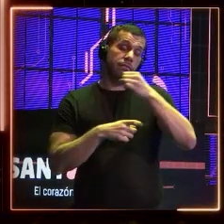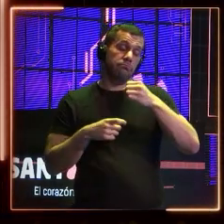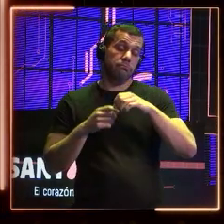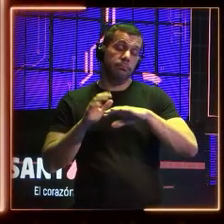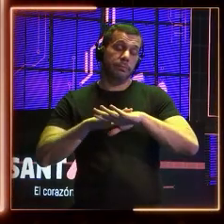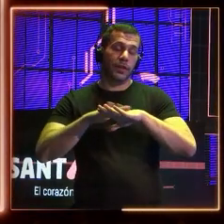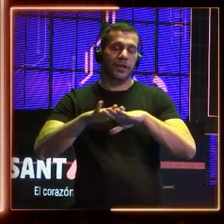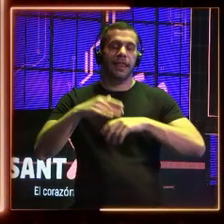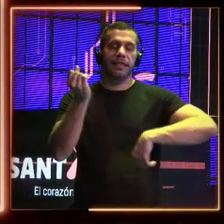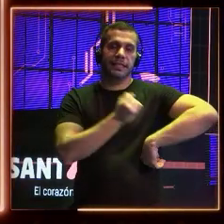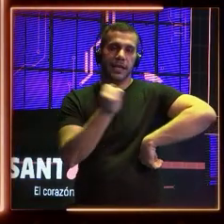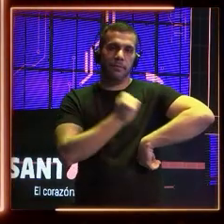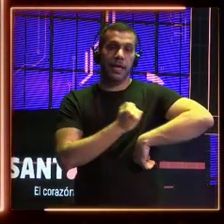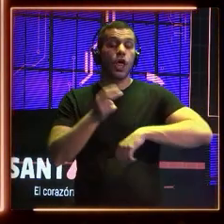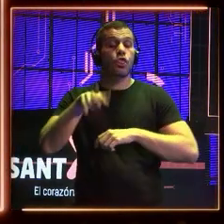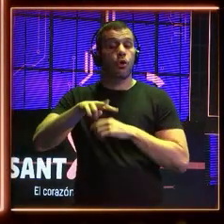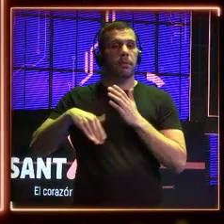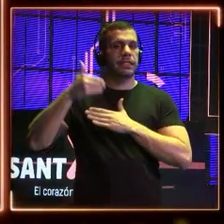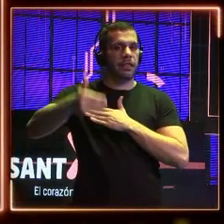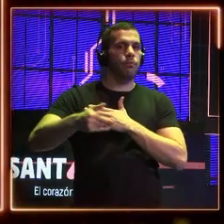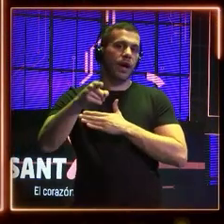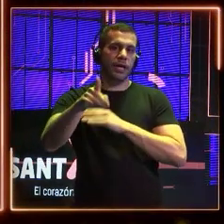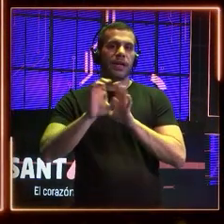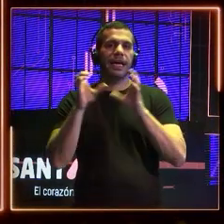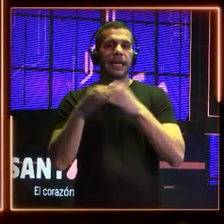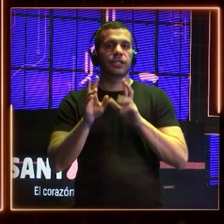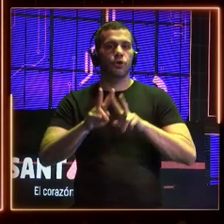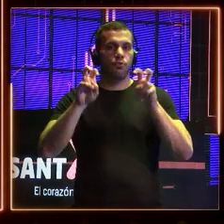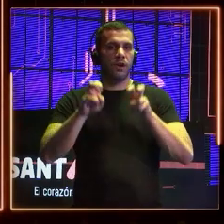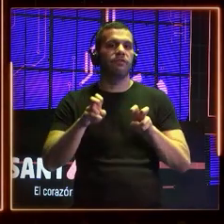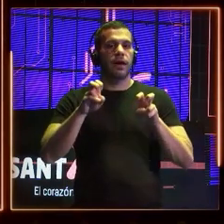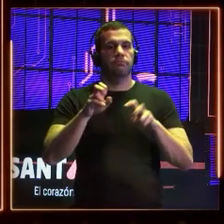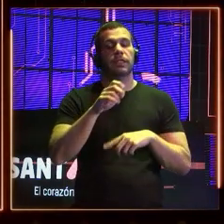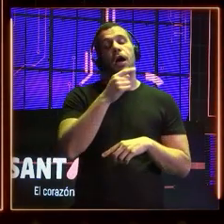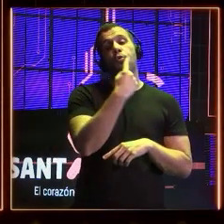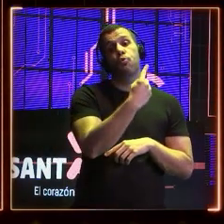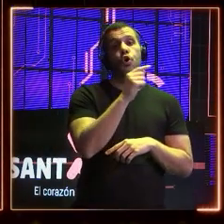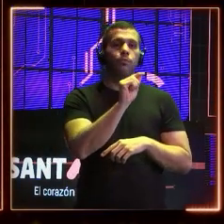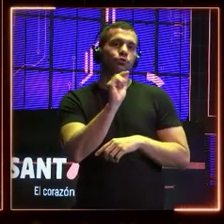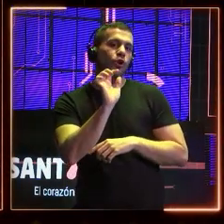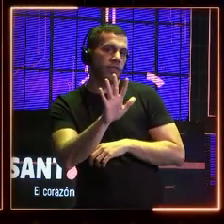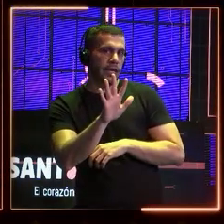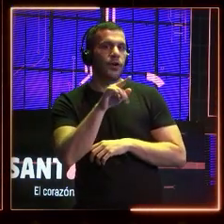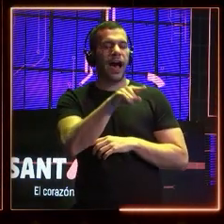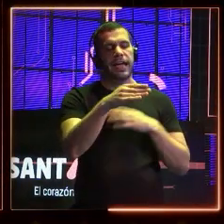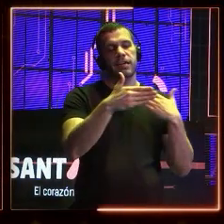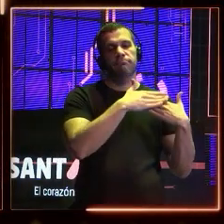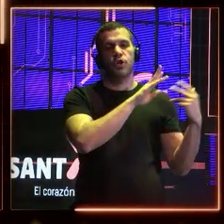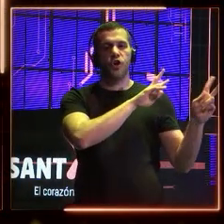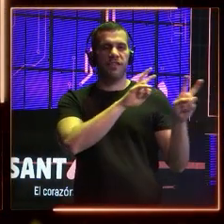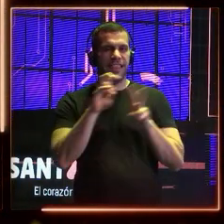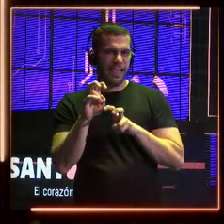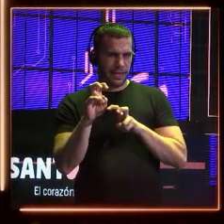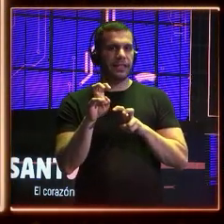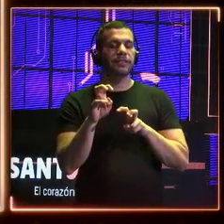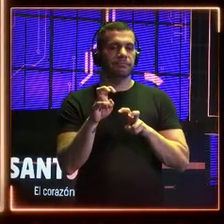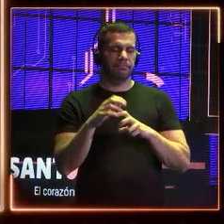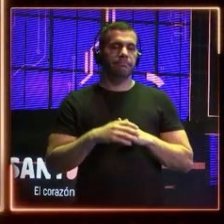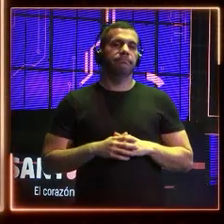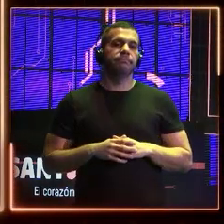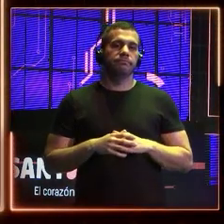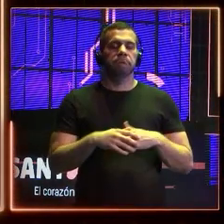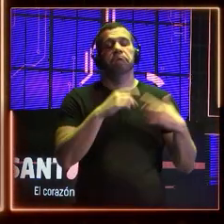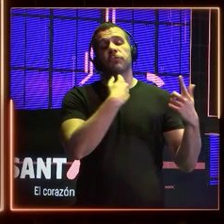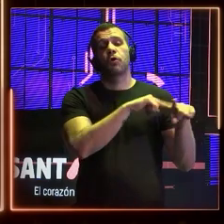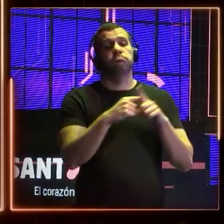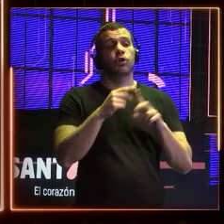después hemos lanzado una nueva generación gemini 1.5 y que trae también importantes novedades más prestaciones más